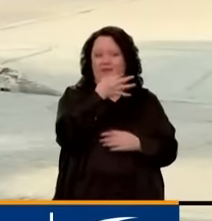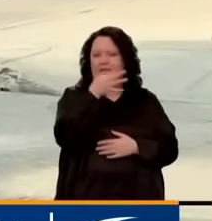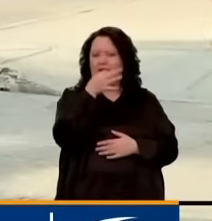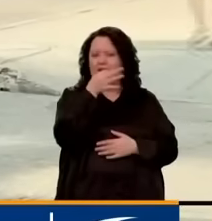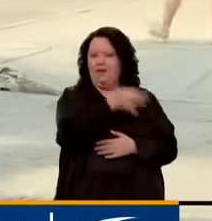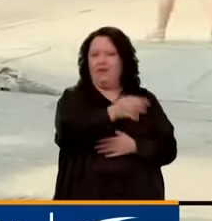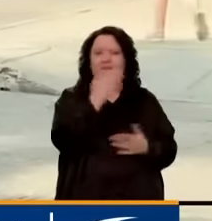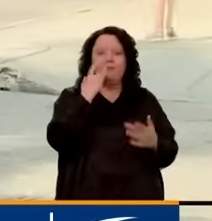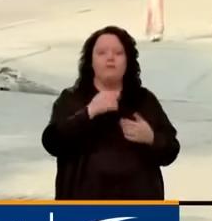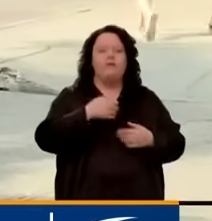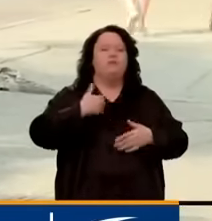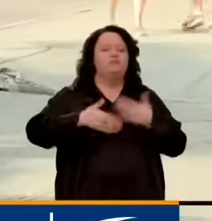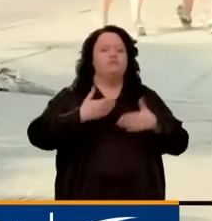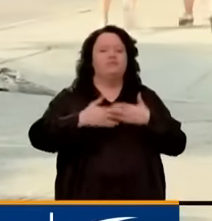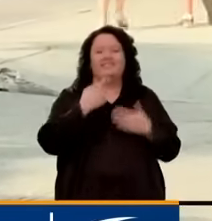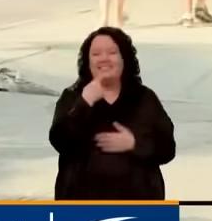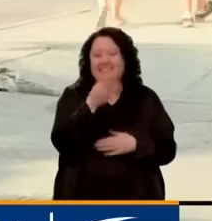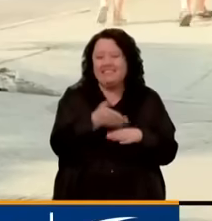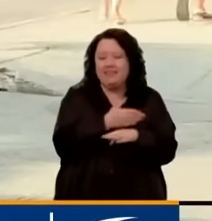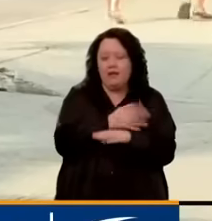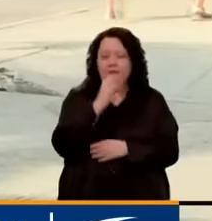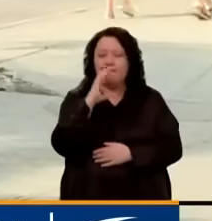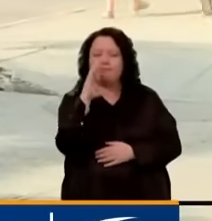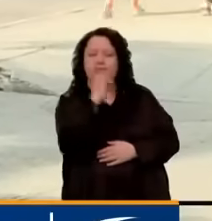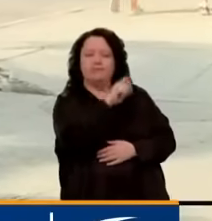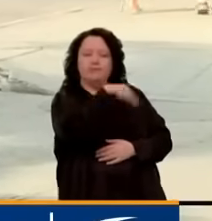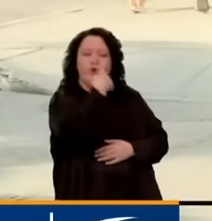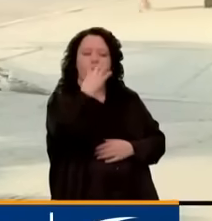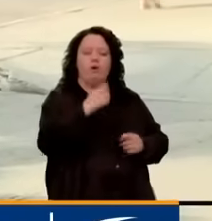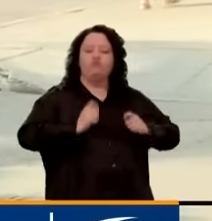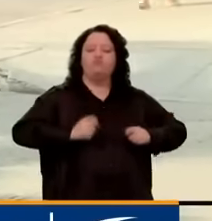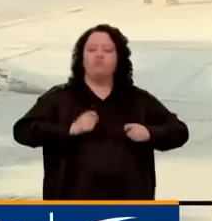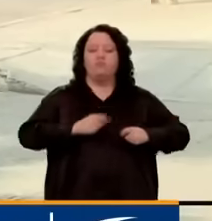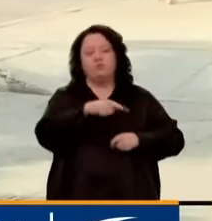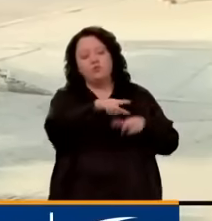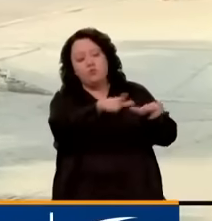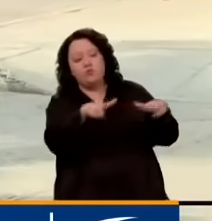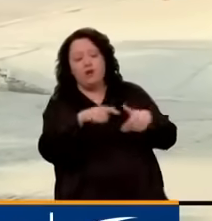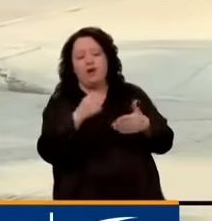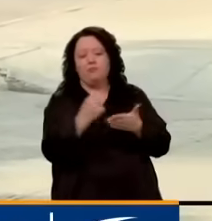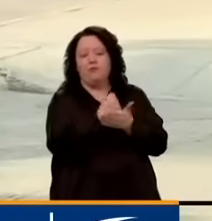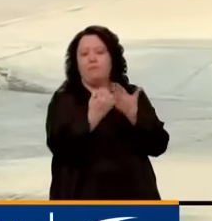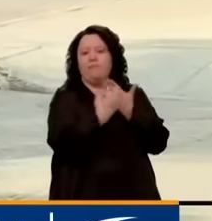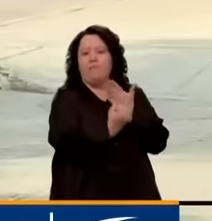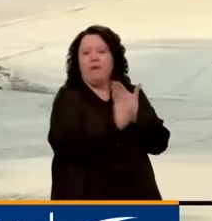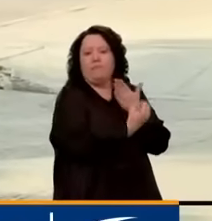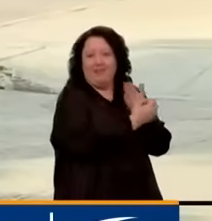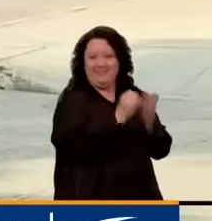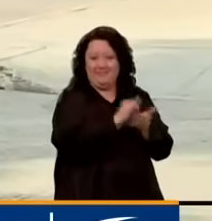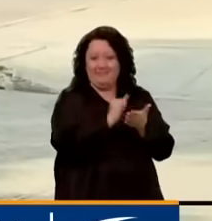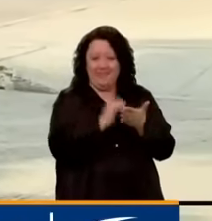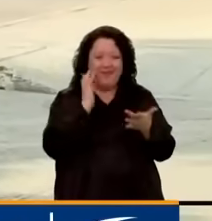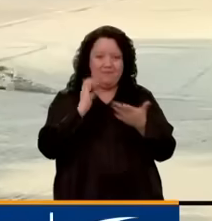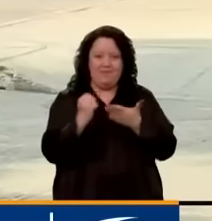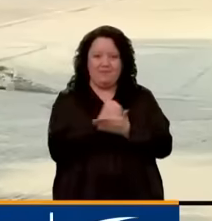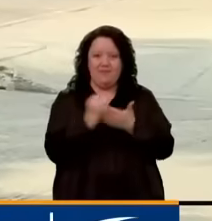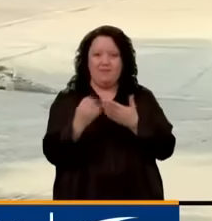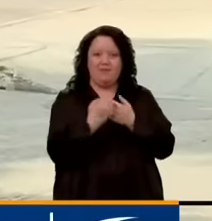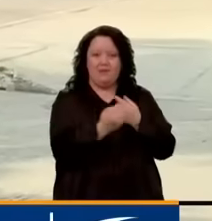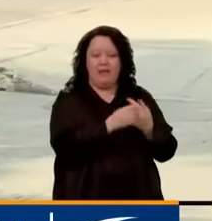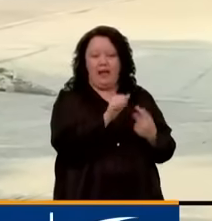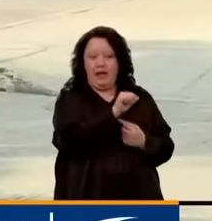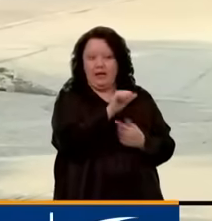autoridades permitió, como les decía, identificar al cochero, el establecimiento donde le debitaron las tarjetas a las turistas.